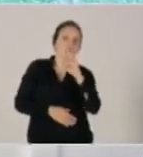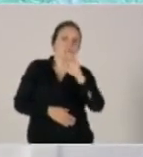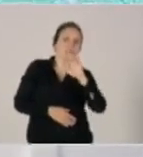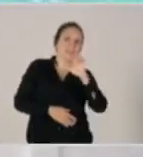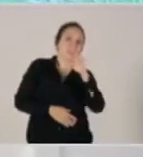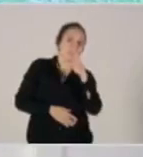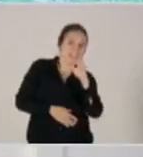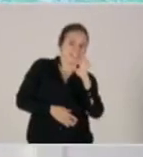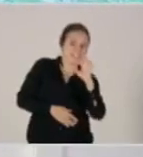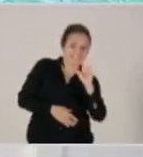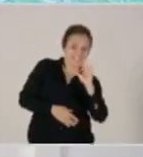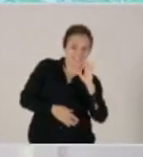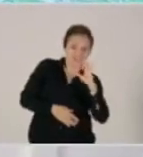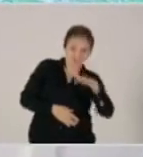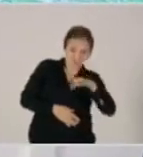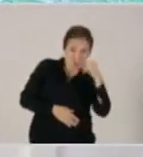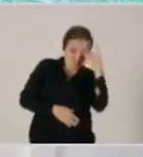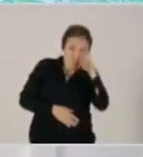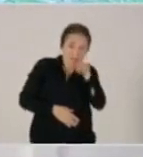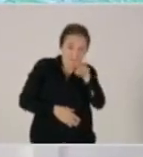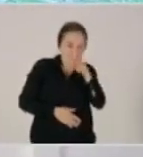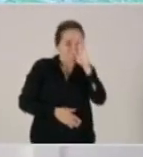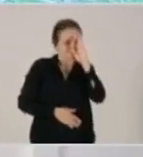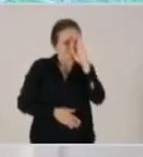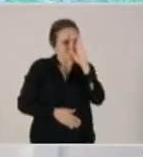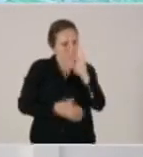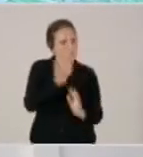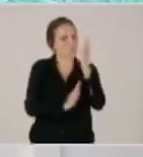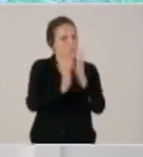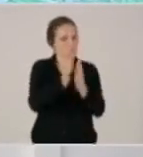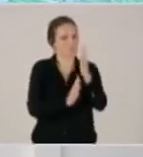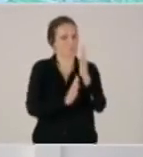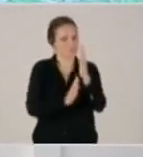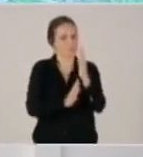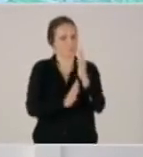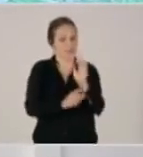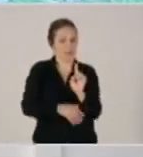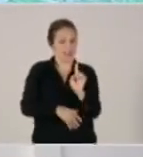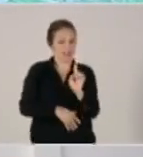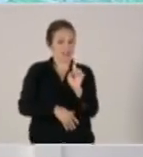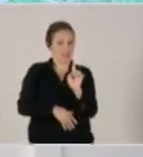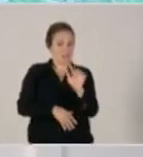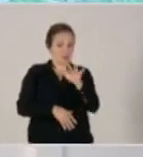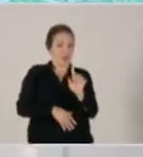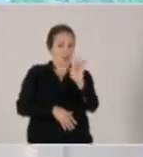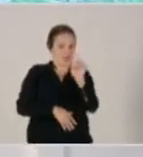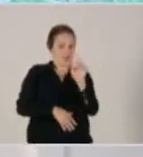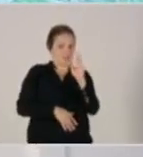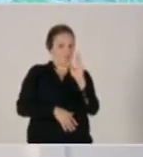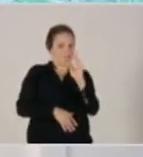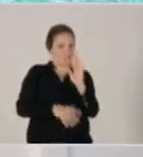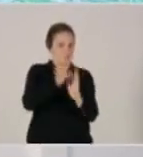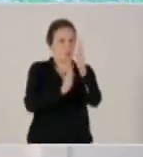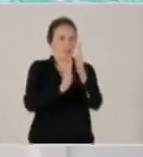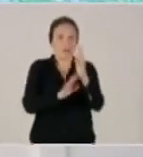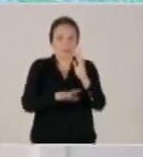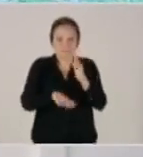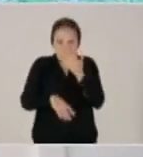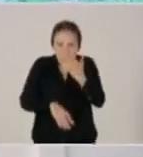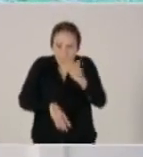hoy se ha hecho ahí un trabajo desde el punto de vista técnico a mí me parece espectacular se metieron